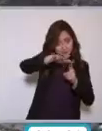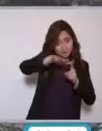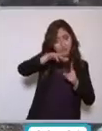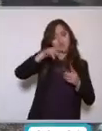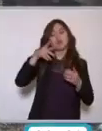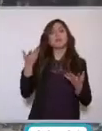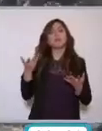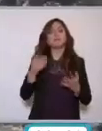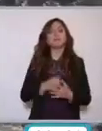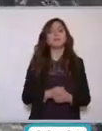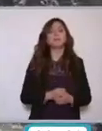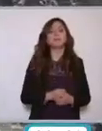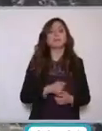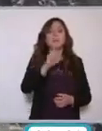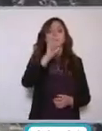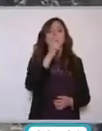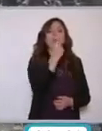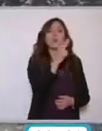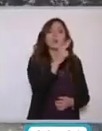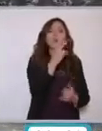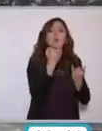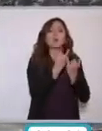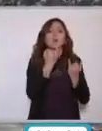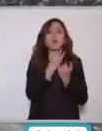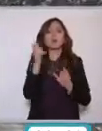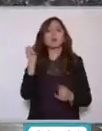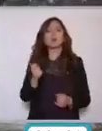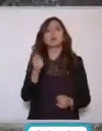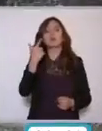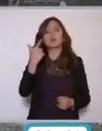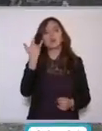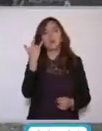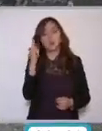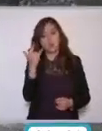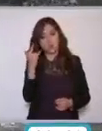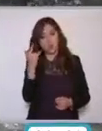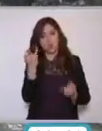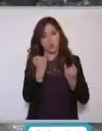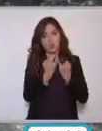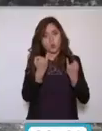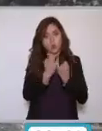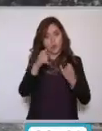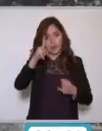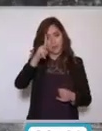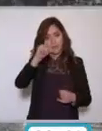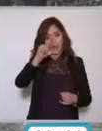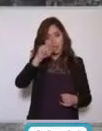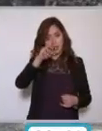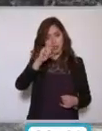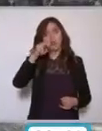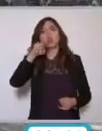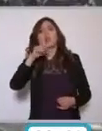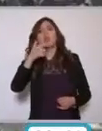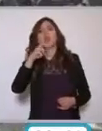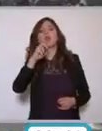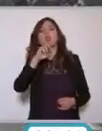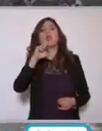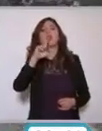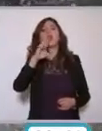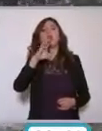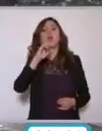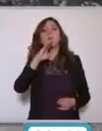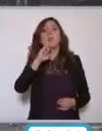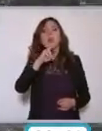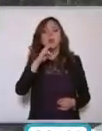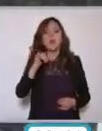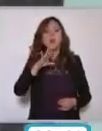entre la 20 de noviembre y la 7 de julio y lo que es el Palacio Negro de Lecumberri, existe